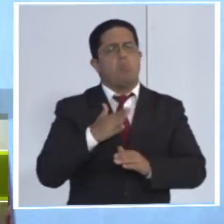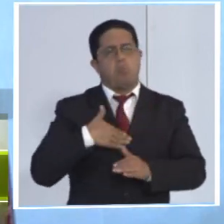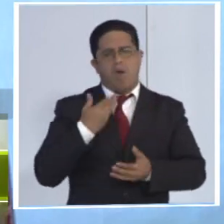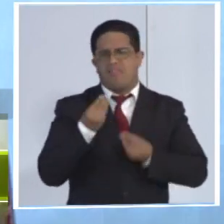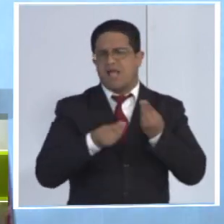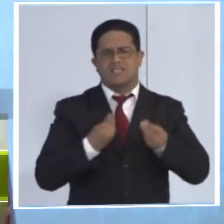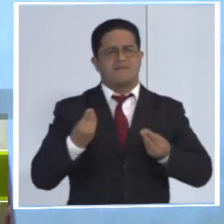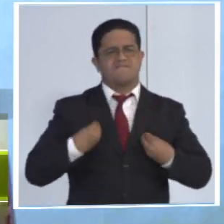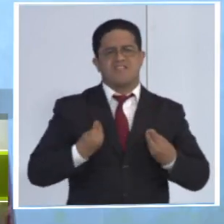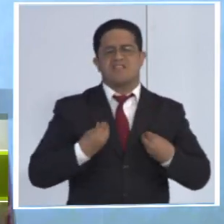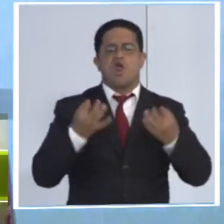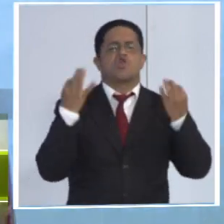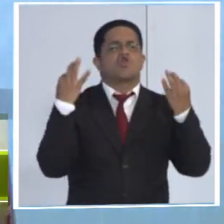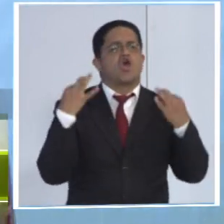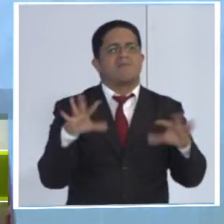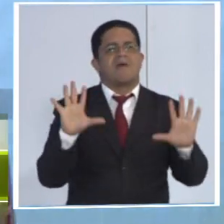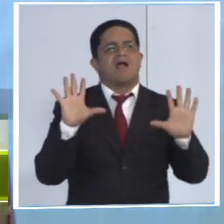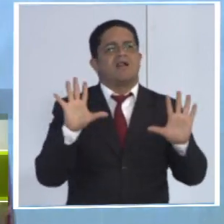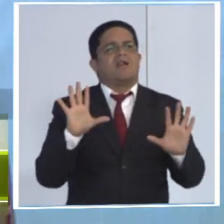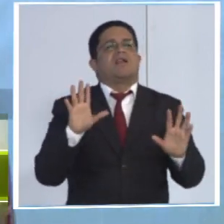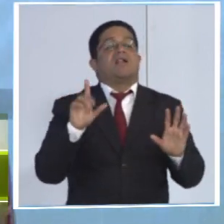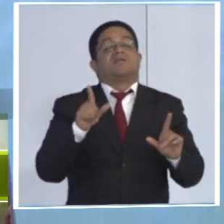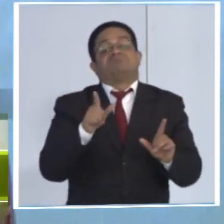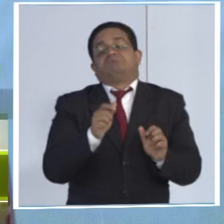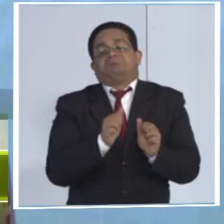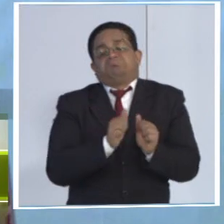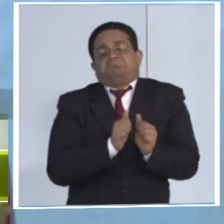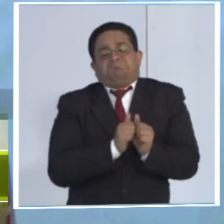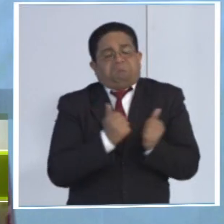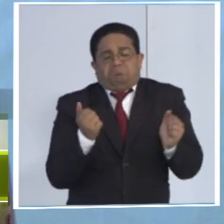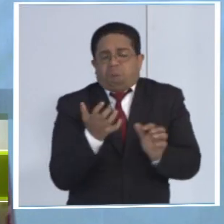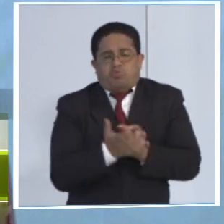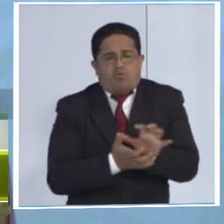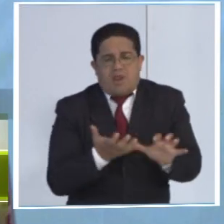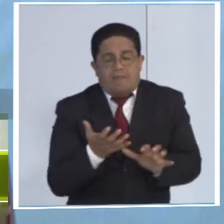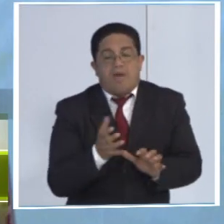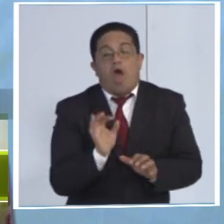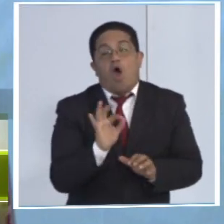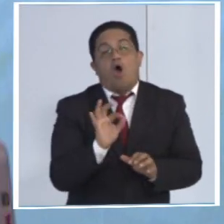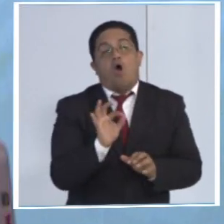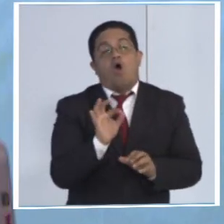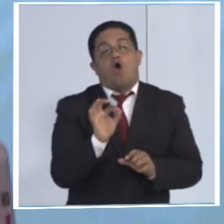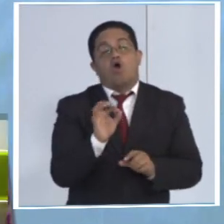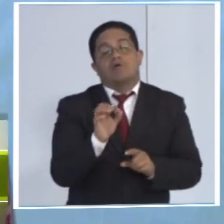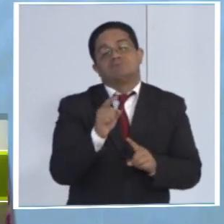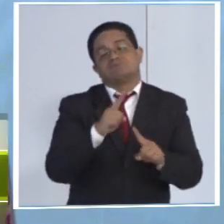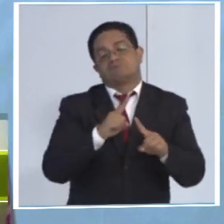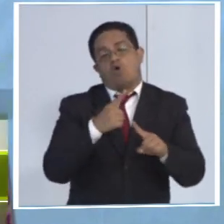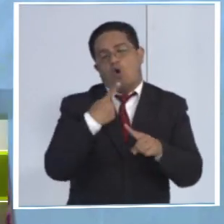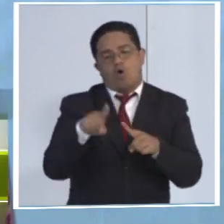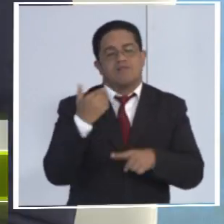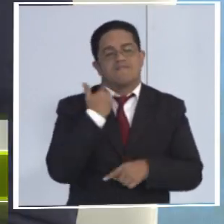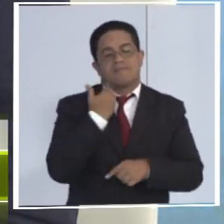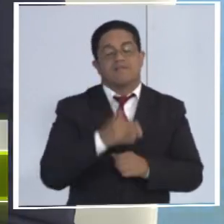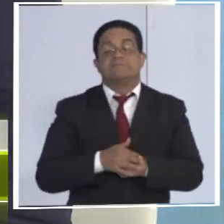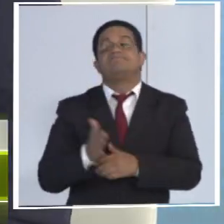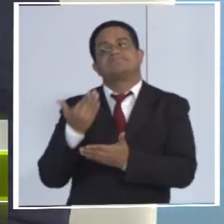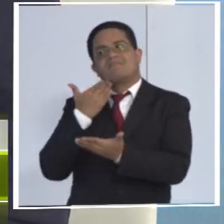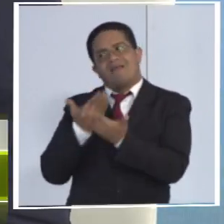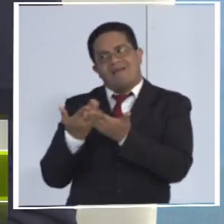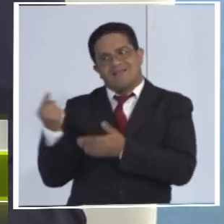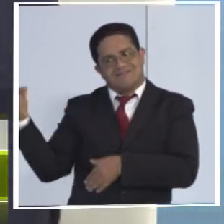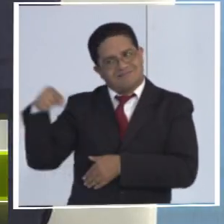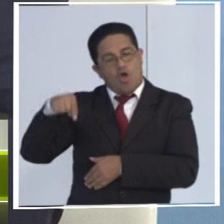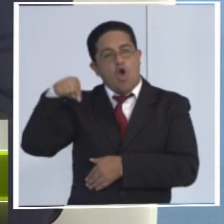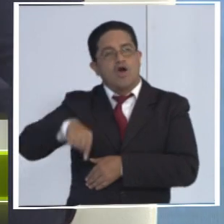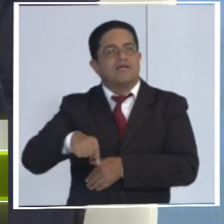vida adecuadamente, desenvolverse adecuadamente sin ningún tipo de patología o de problemas, pues en este caso que le traigan. Gracias por acompañarnos el día de